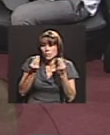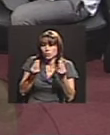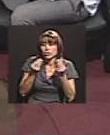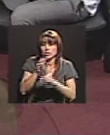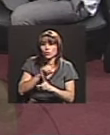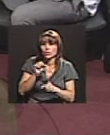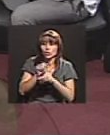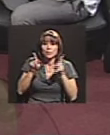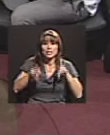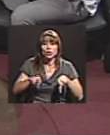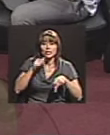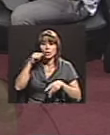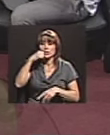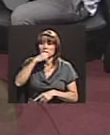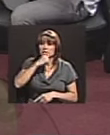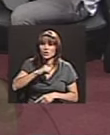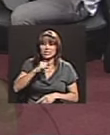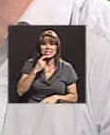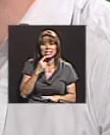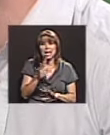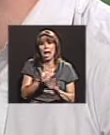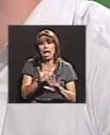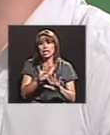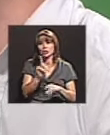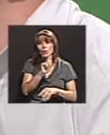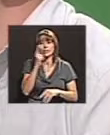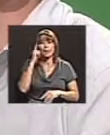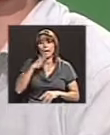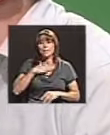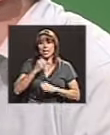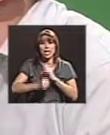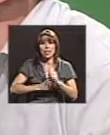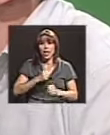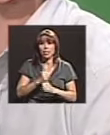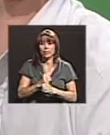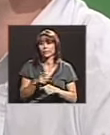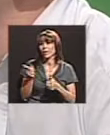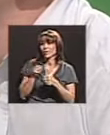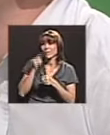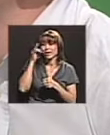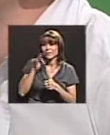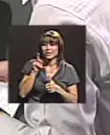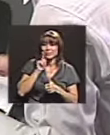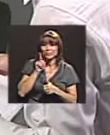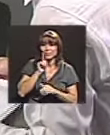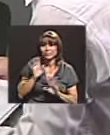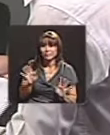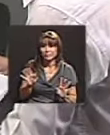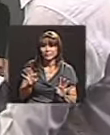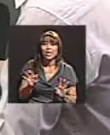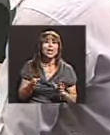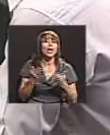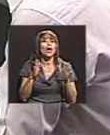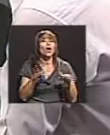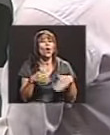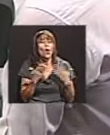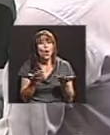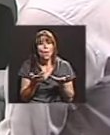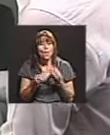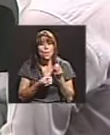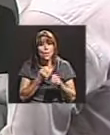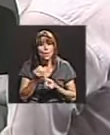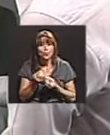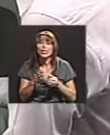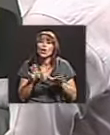de los adultos mayores se piense que eso ya no es para mi edad digamos Ese es el primer prejuicio Cómo borrar Entonces ese prejuicio más que có yo le voy a